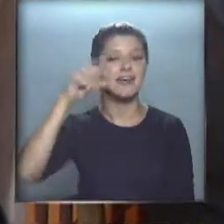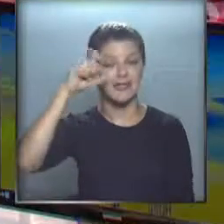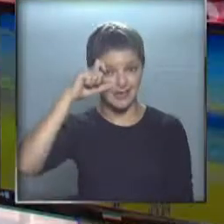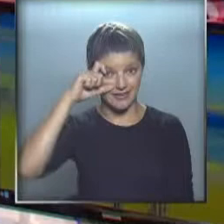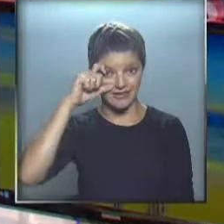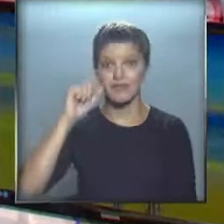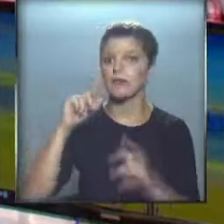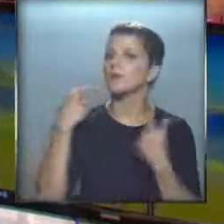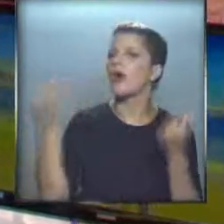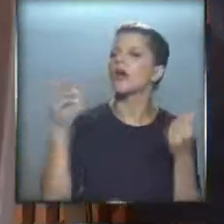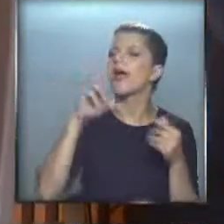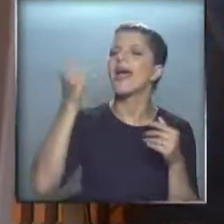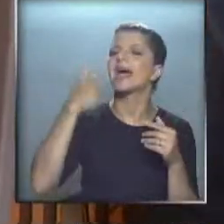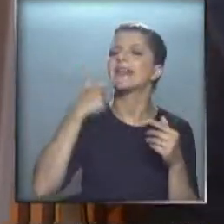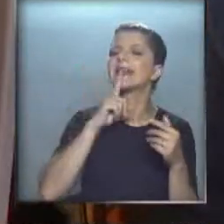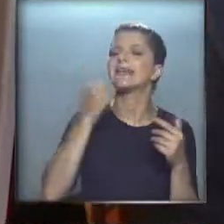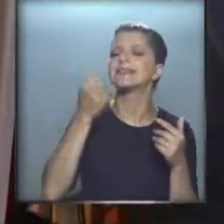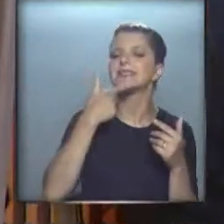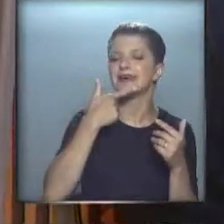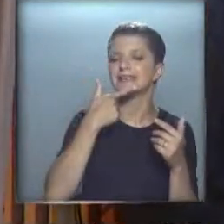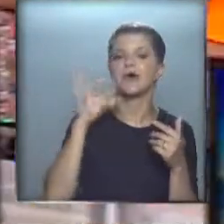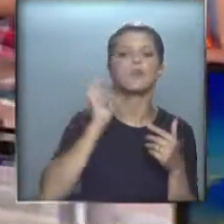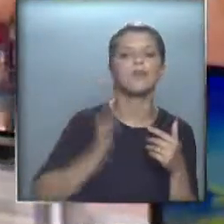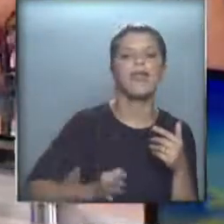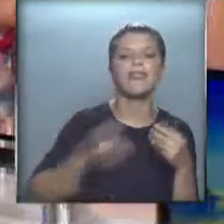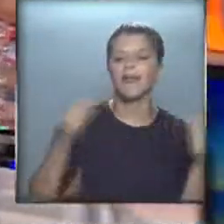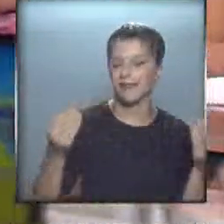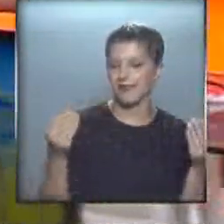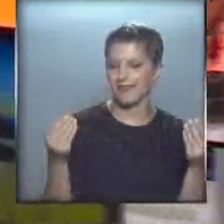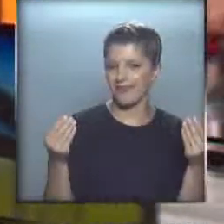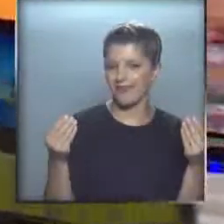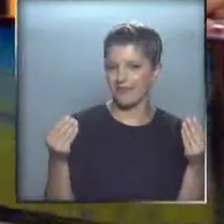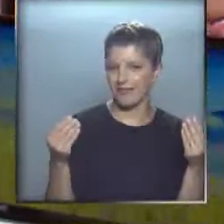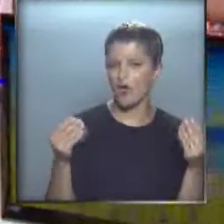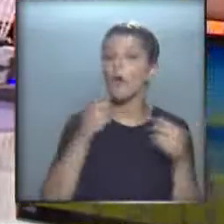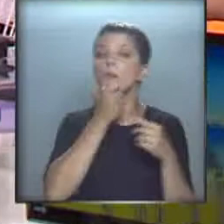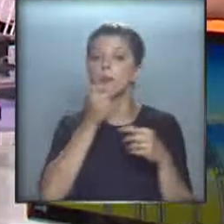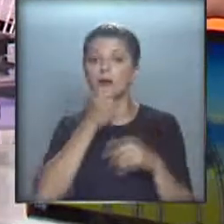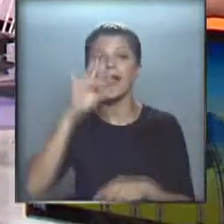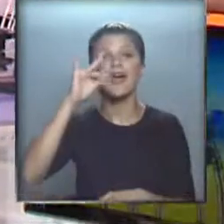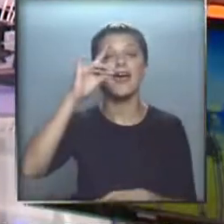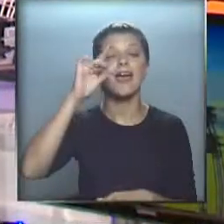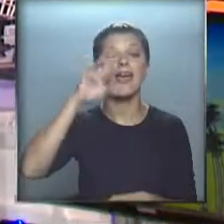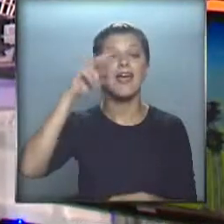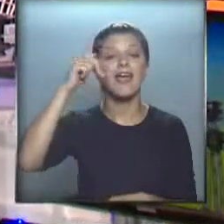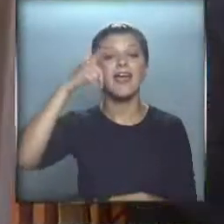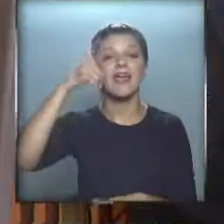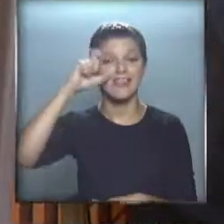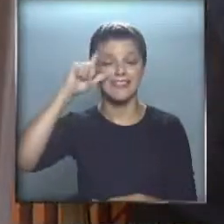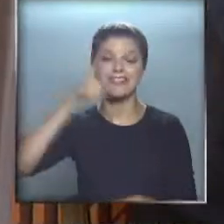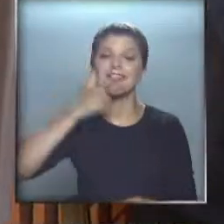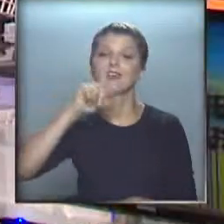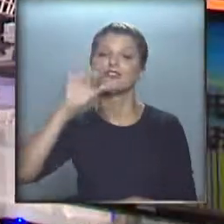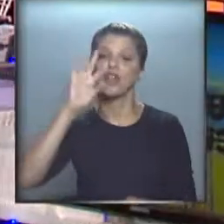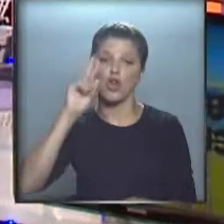¿Y qué pasa con los rastas? Con los que usan dreadlocks, en realidad, que el peinado es dreadlock. Sí, Se le llama